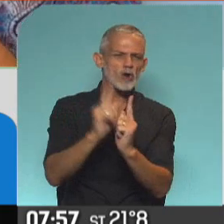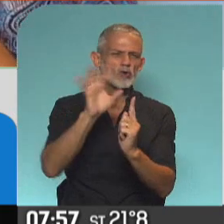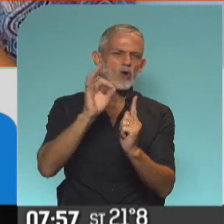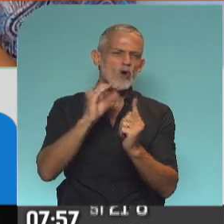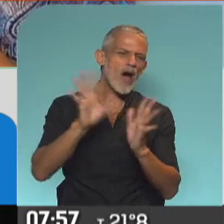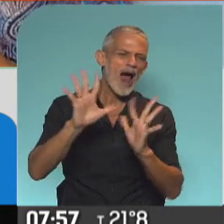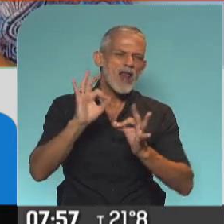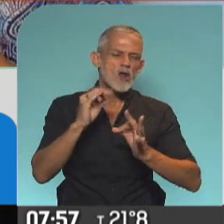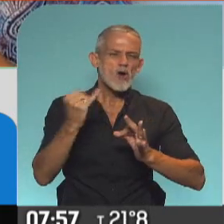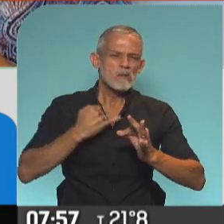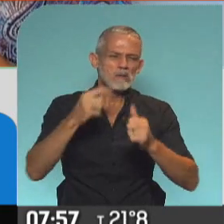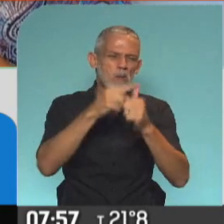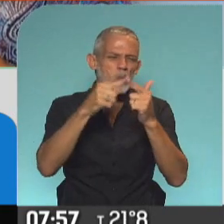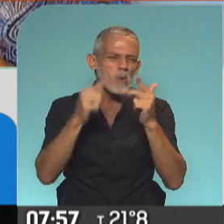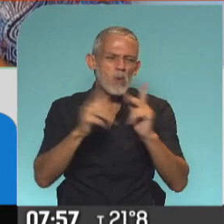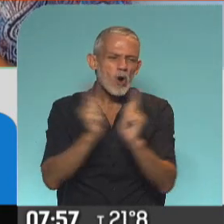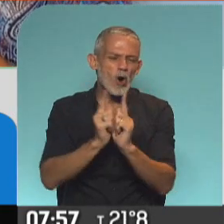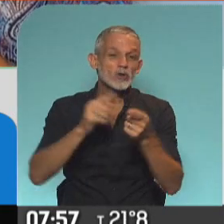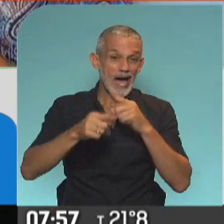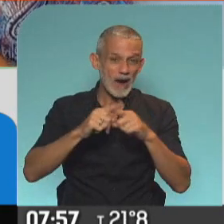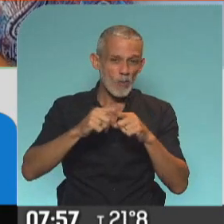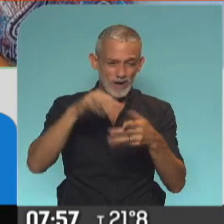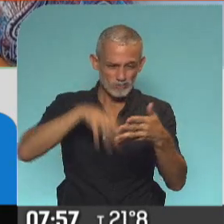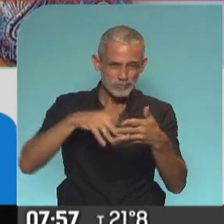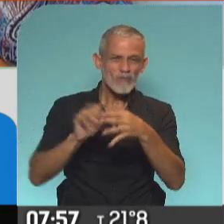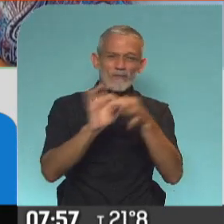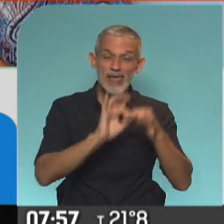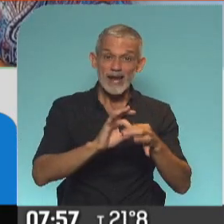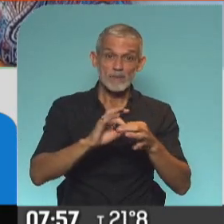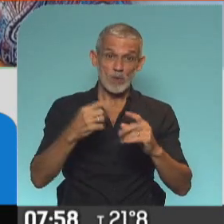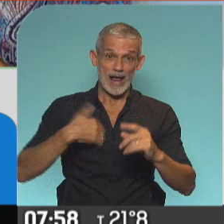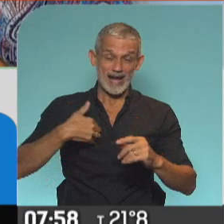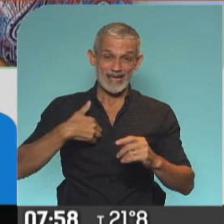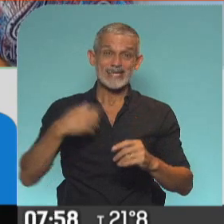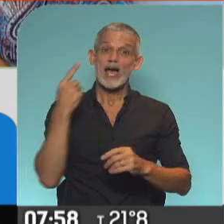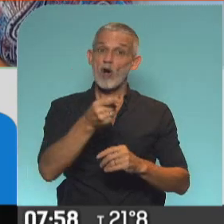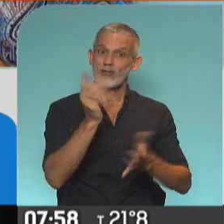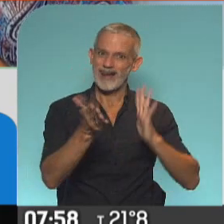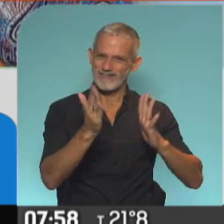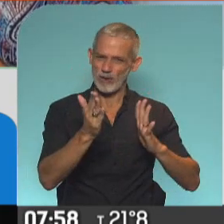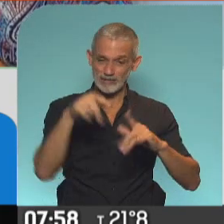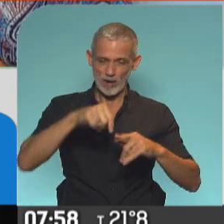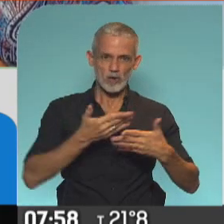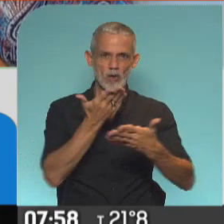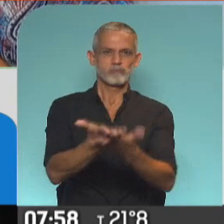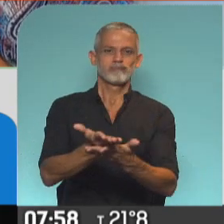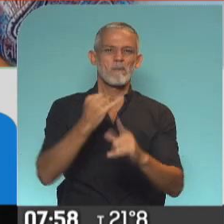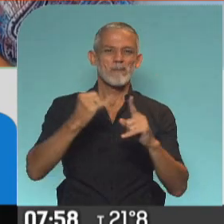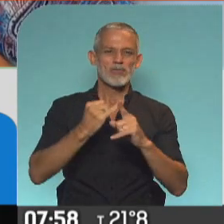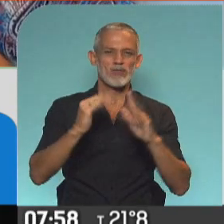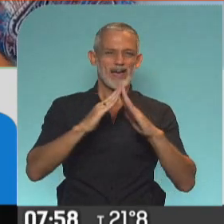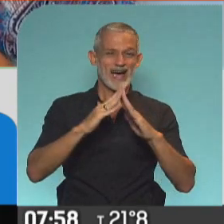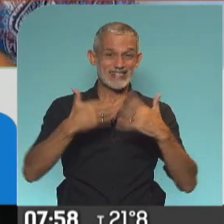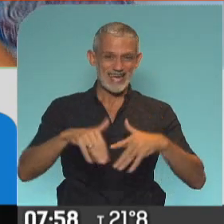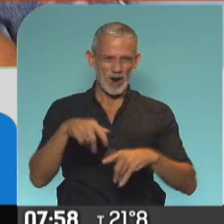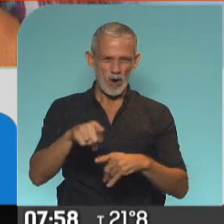algún adelanto, 2 o 3 puntos de este acuerdo federal por una Argentina unida contra las violencias que se presenta hoy al mediodía en la Casa de Gobierno,